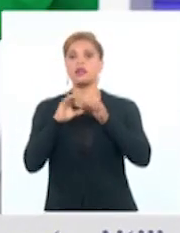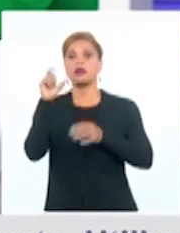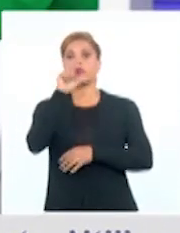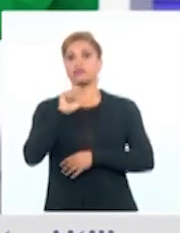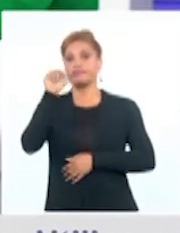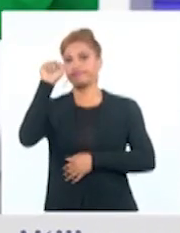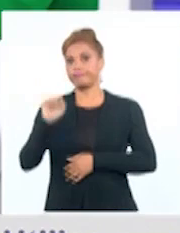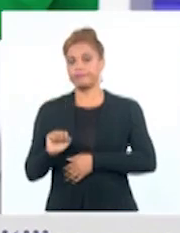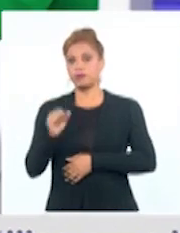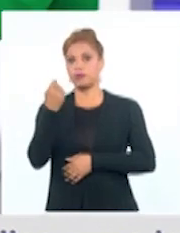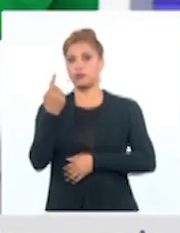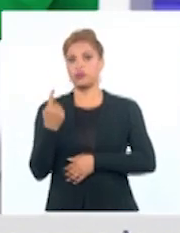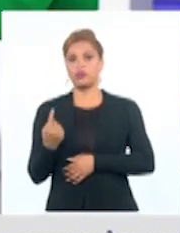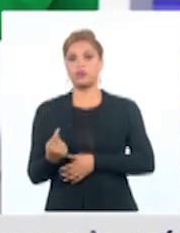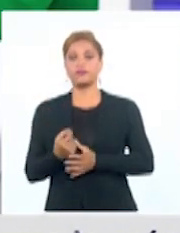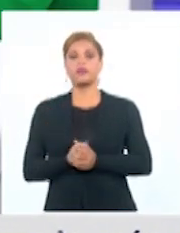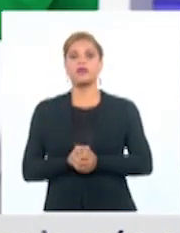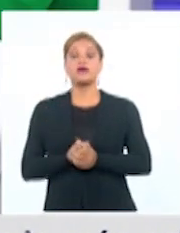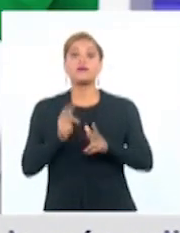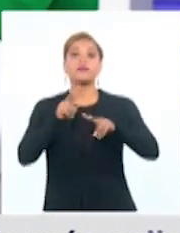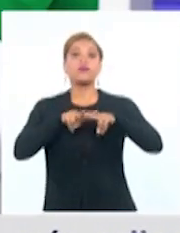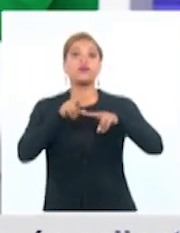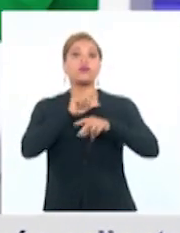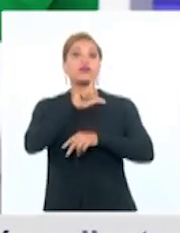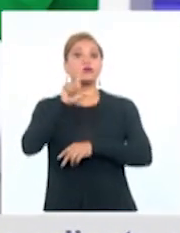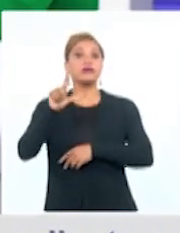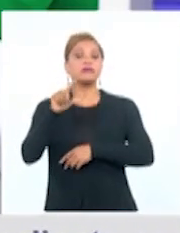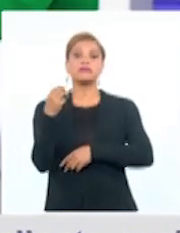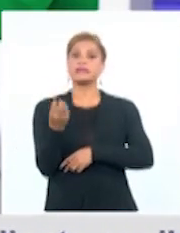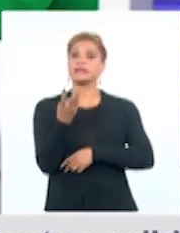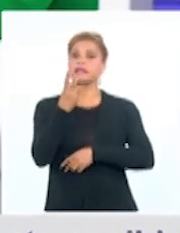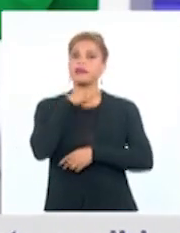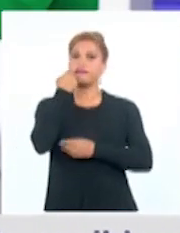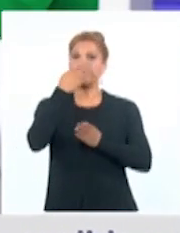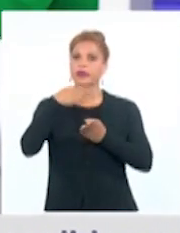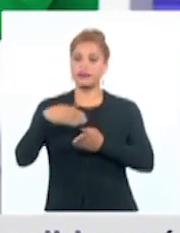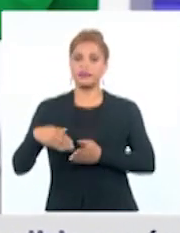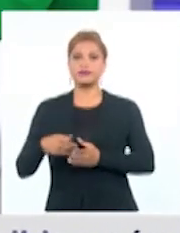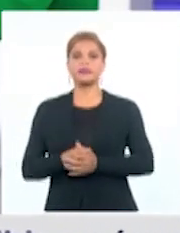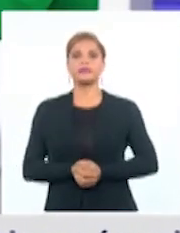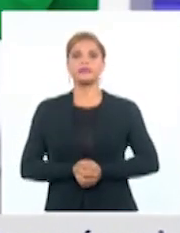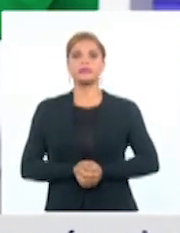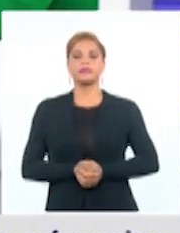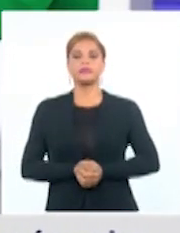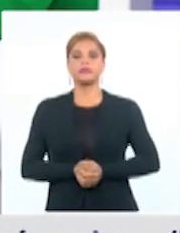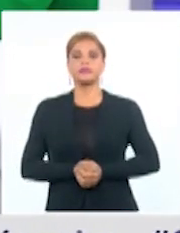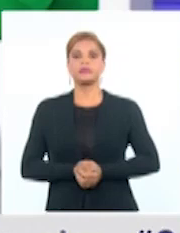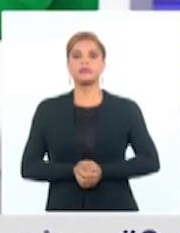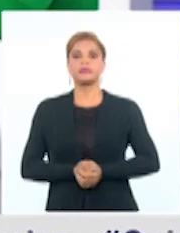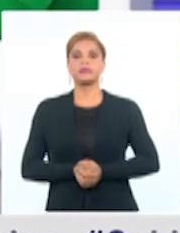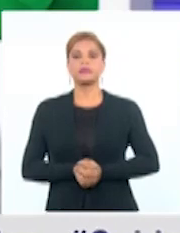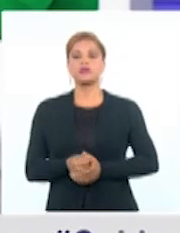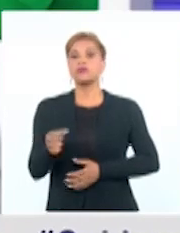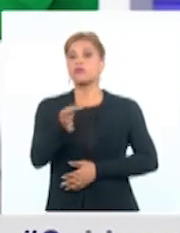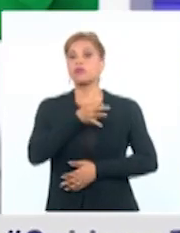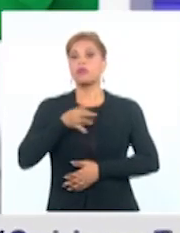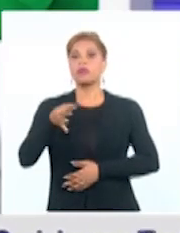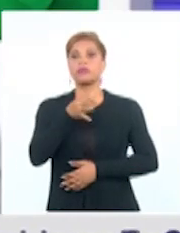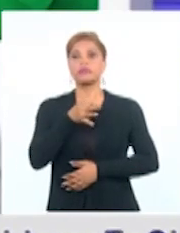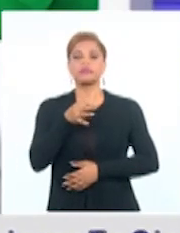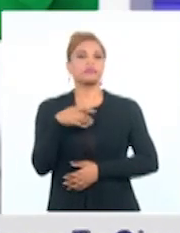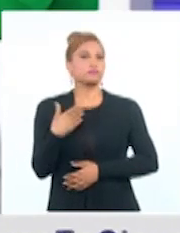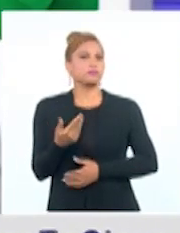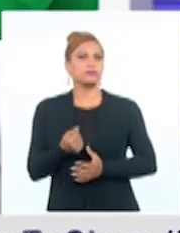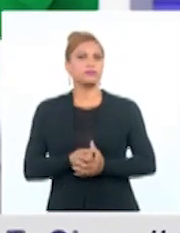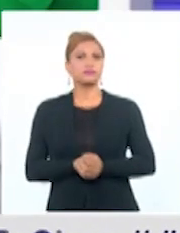Sur. En Holguín, 3 pacientes también fallecen de los municipios